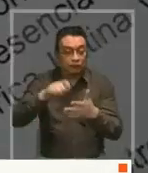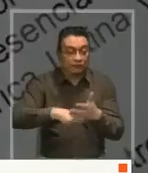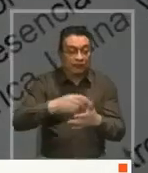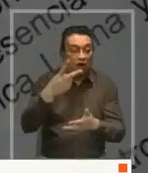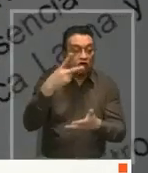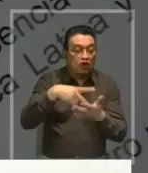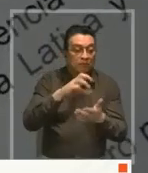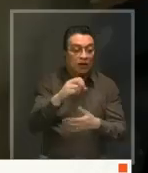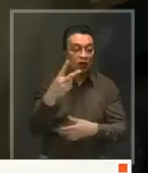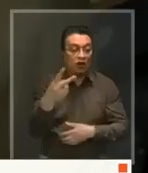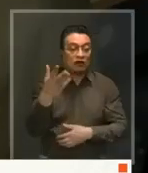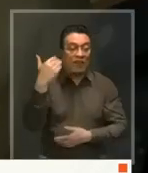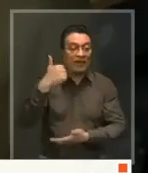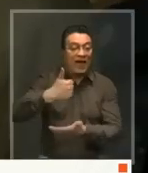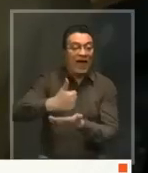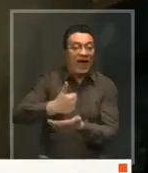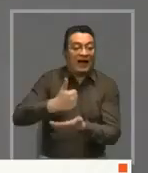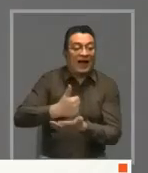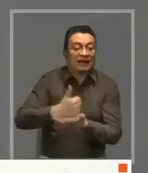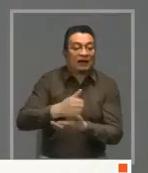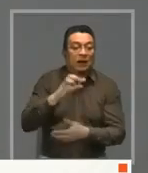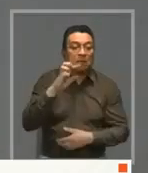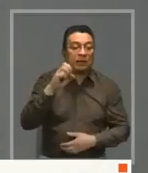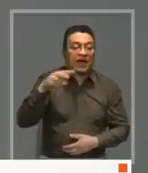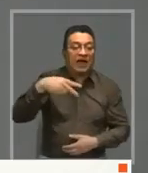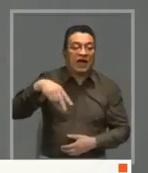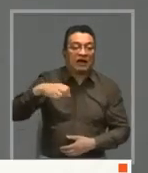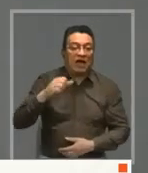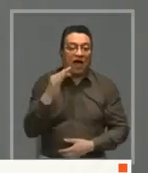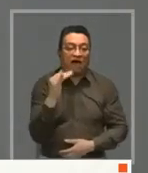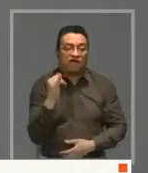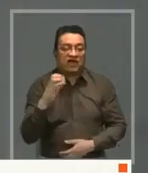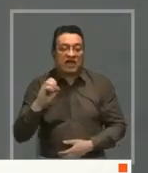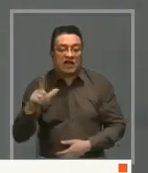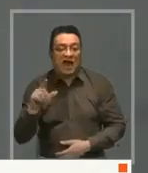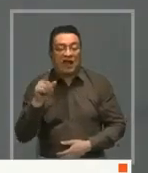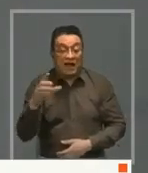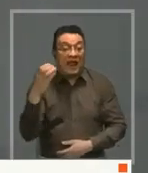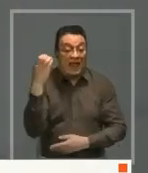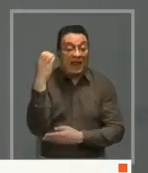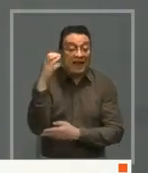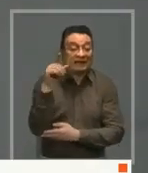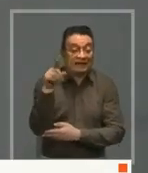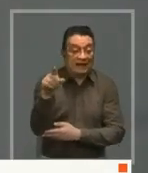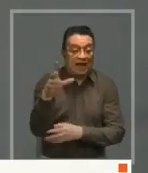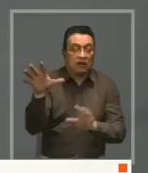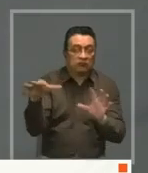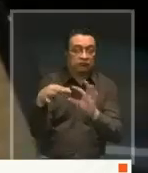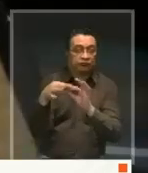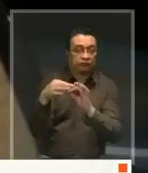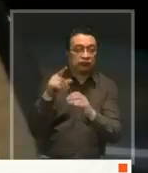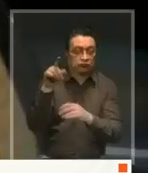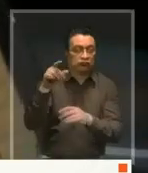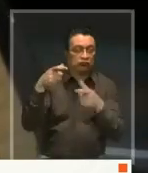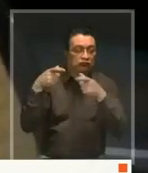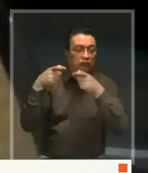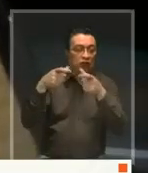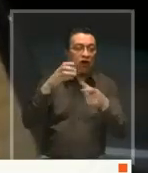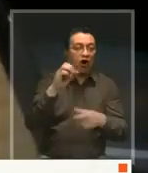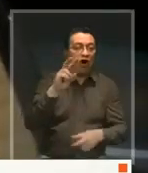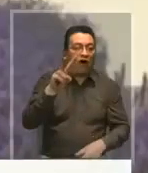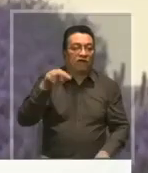por la entonces alcaldesa Adriana peñafiel villafáñez ligan a La Serena a los ovnis y dictamos un